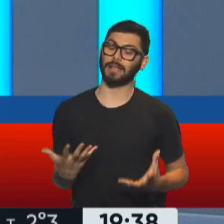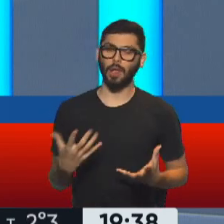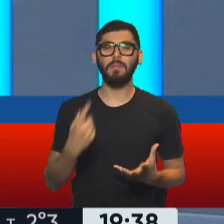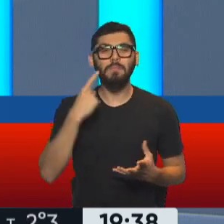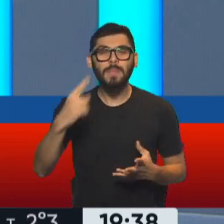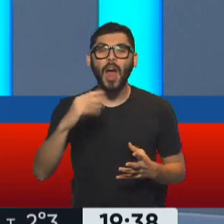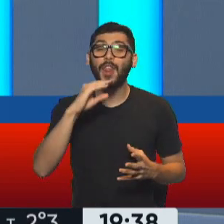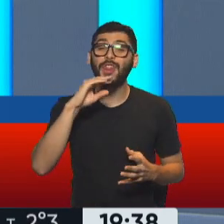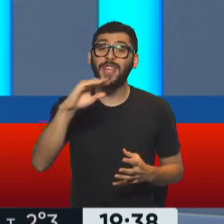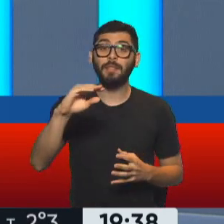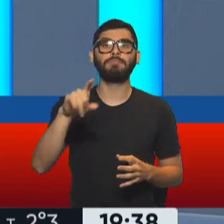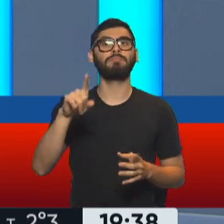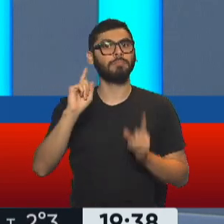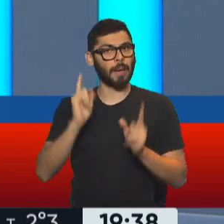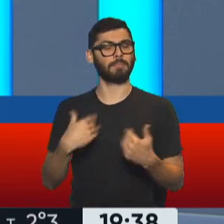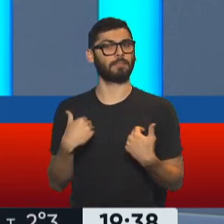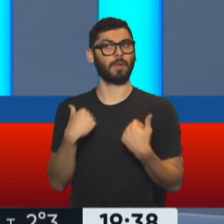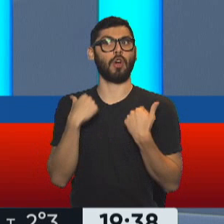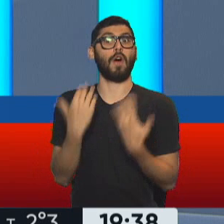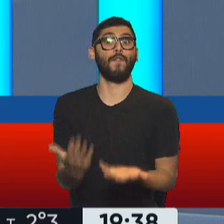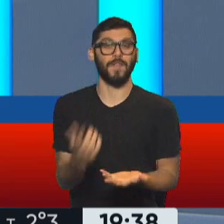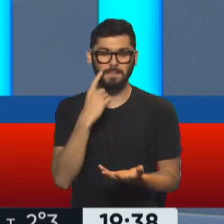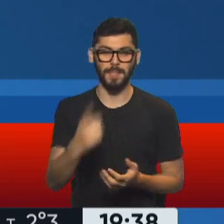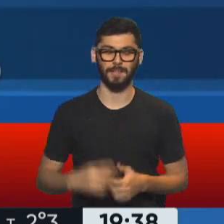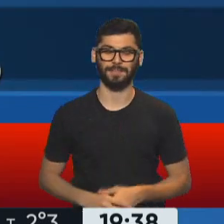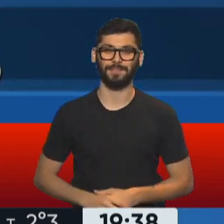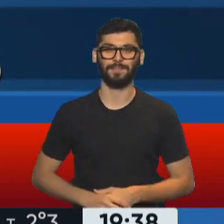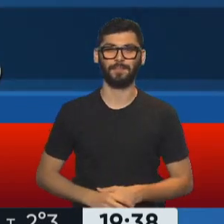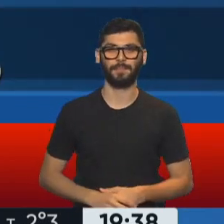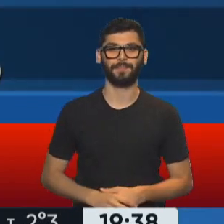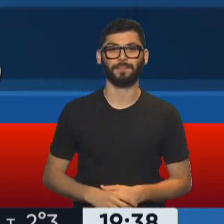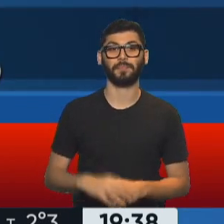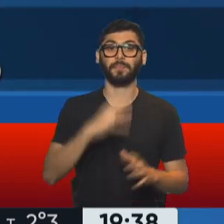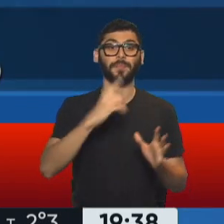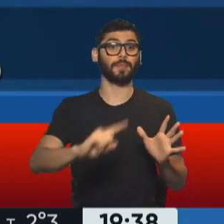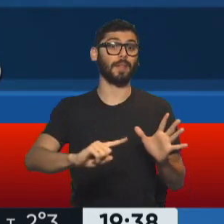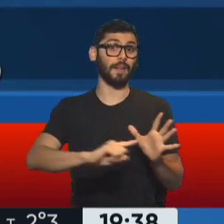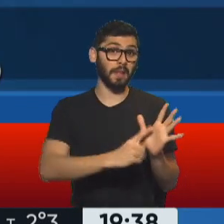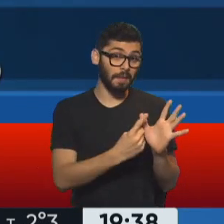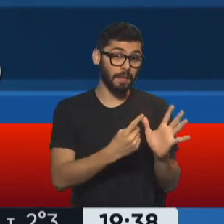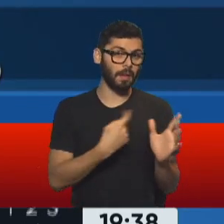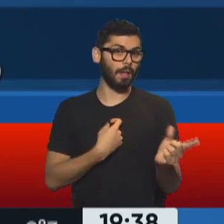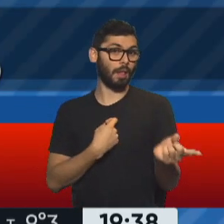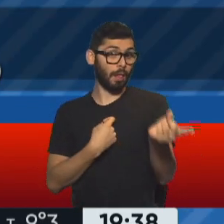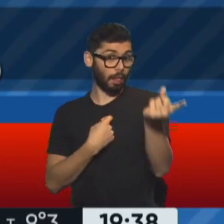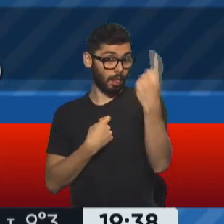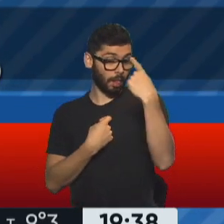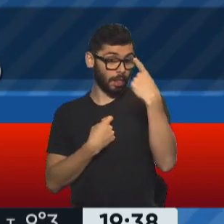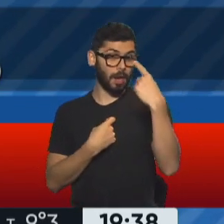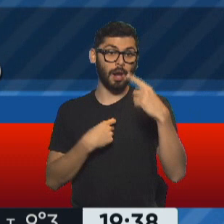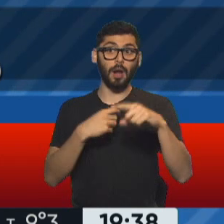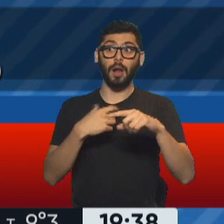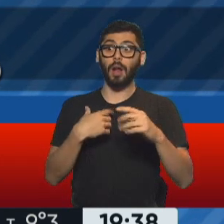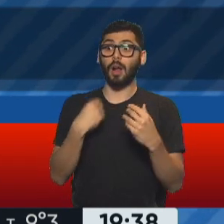escucha por como él también se sube a la candidatura escuchemos lo y desde la ciudad nos quieren imponer una candidatura antes de